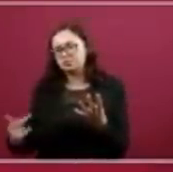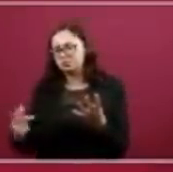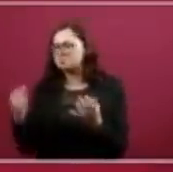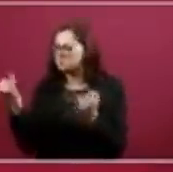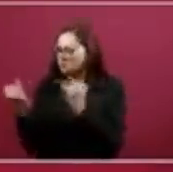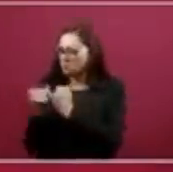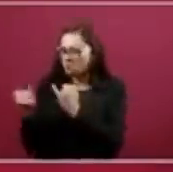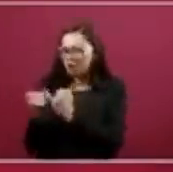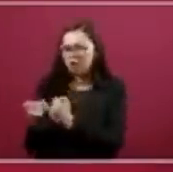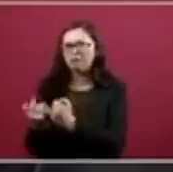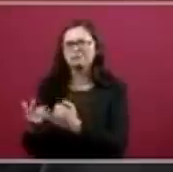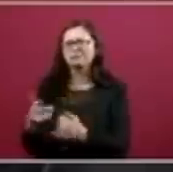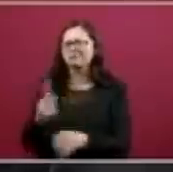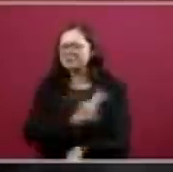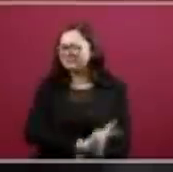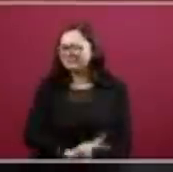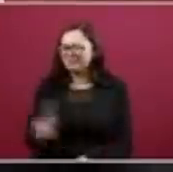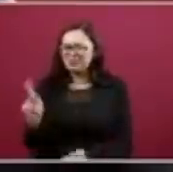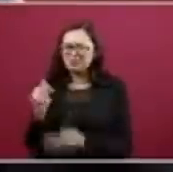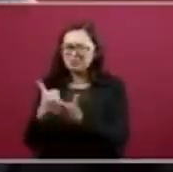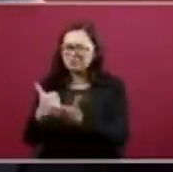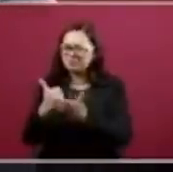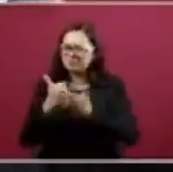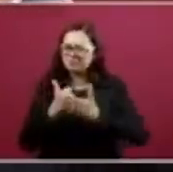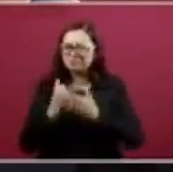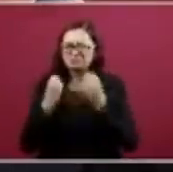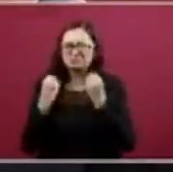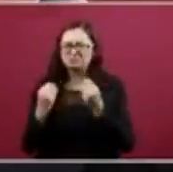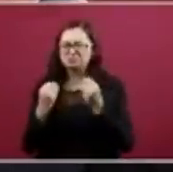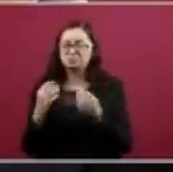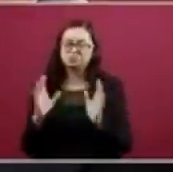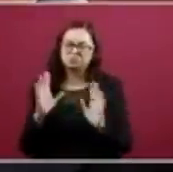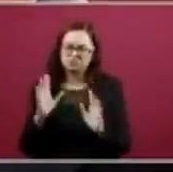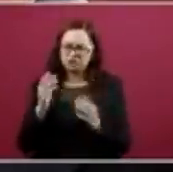tienen ellos autonomía